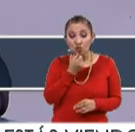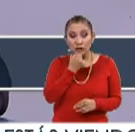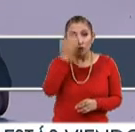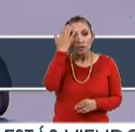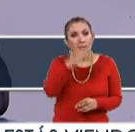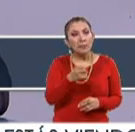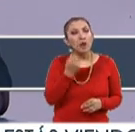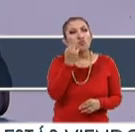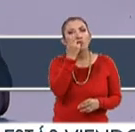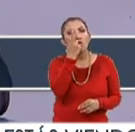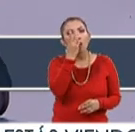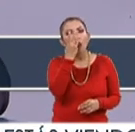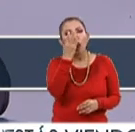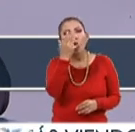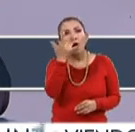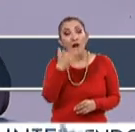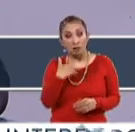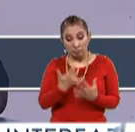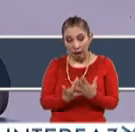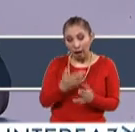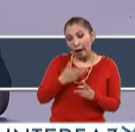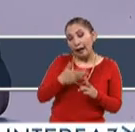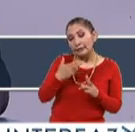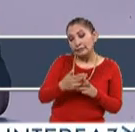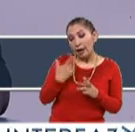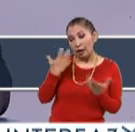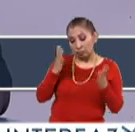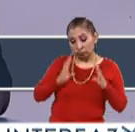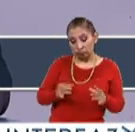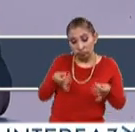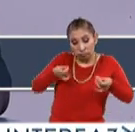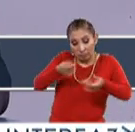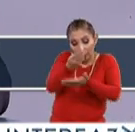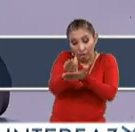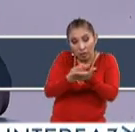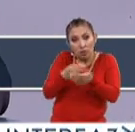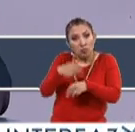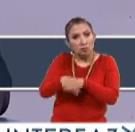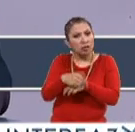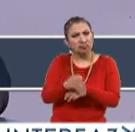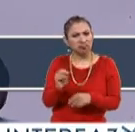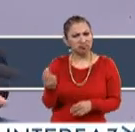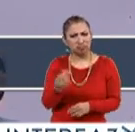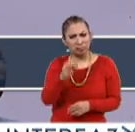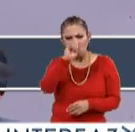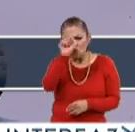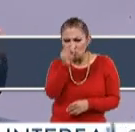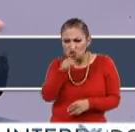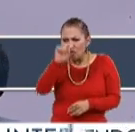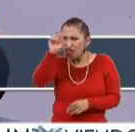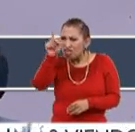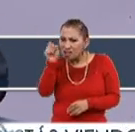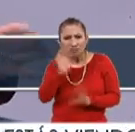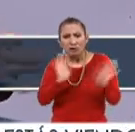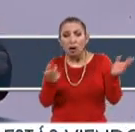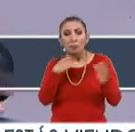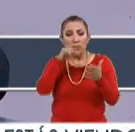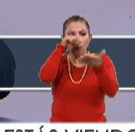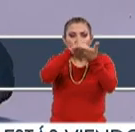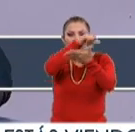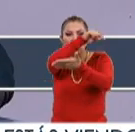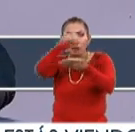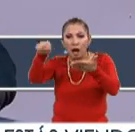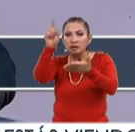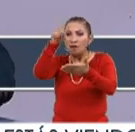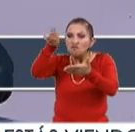niño sabe contar, no tenemos que esperar a que tenga control motor fino para dibujar los números. Uh-huh. Puede usar los puntos,